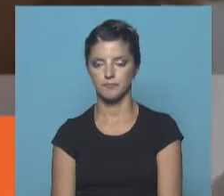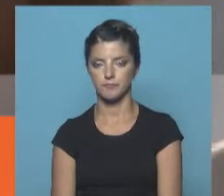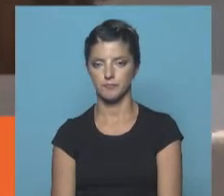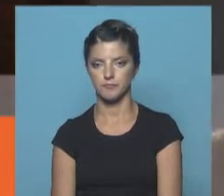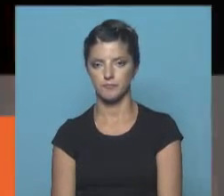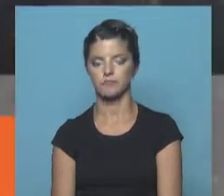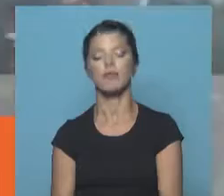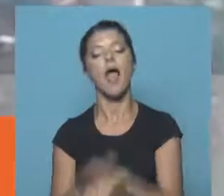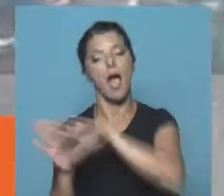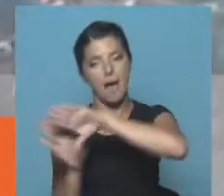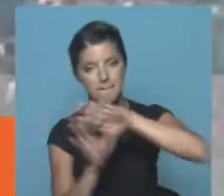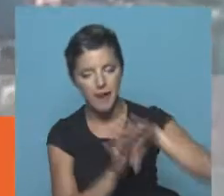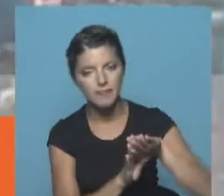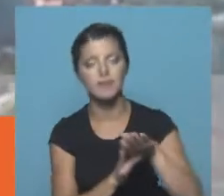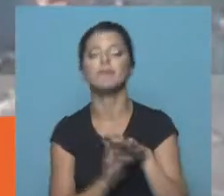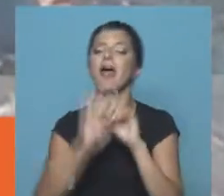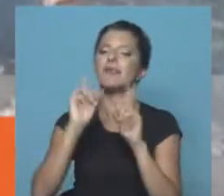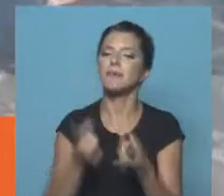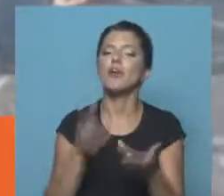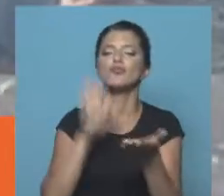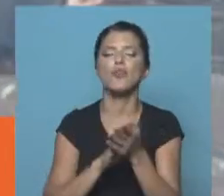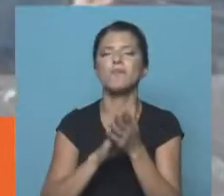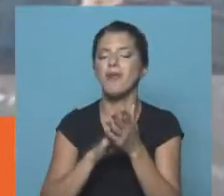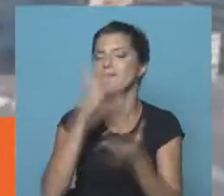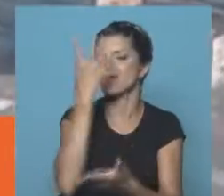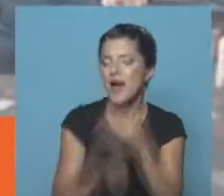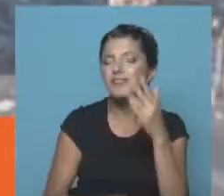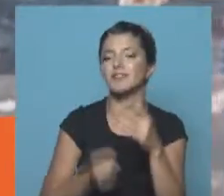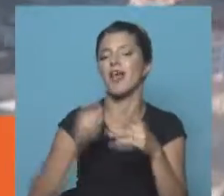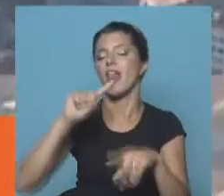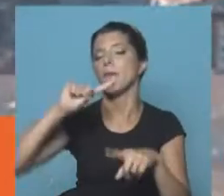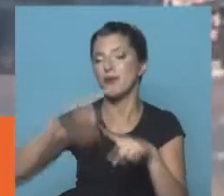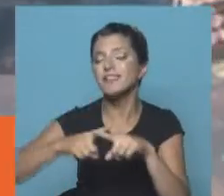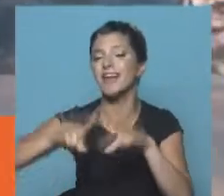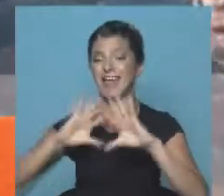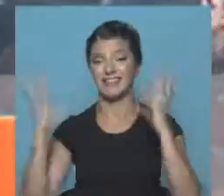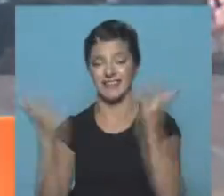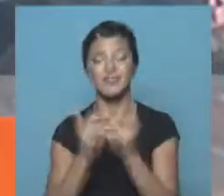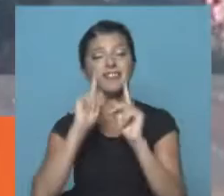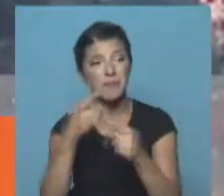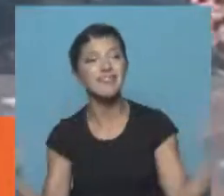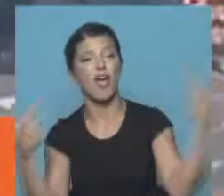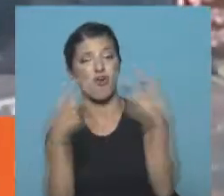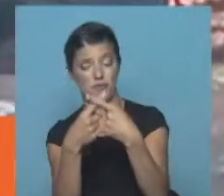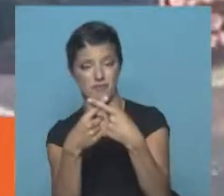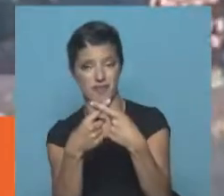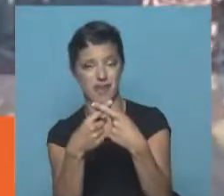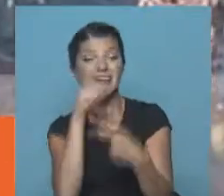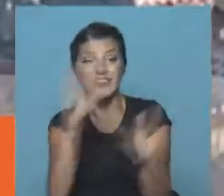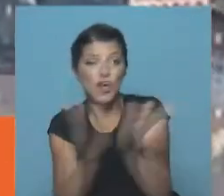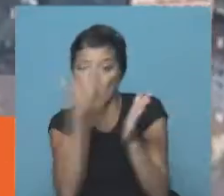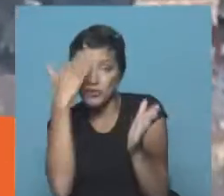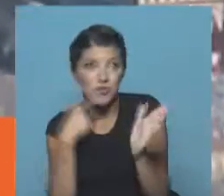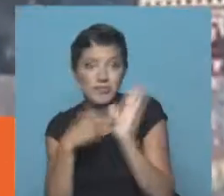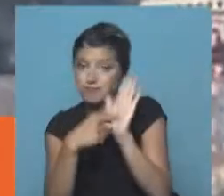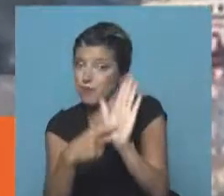Por otro lado, sus pasos informales en política exterior también se chocan con sus intereses de una forma que prohíbe la Constitución